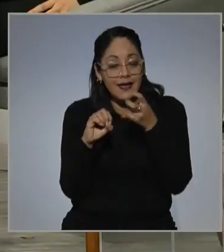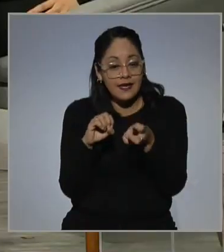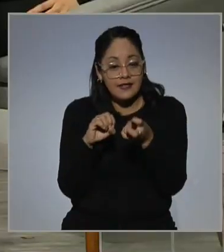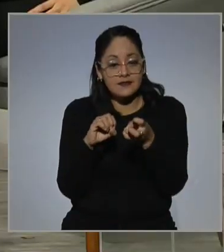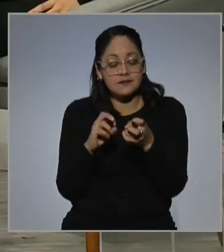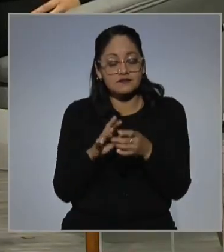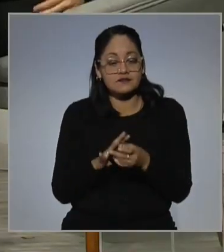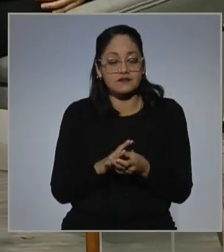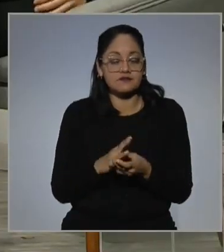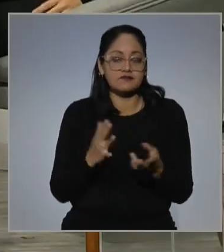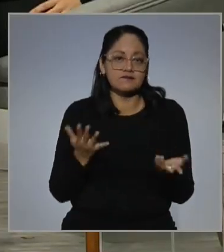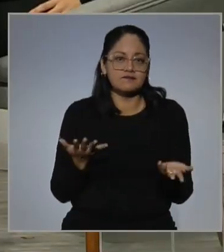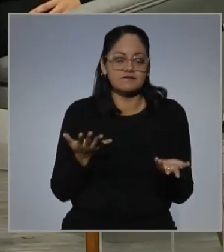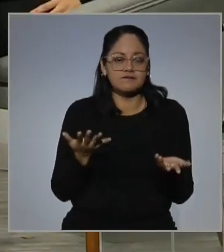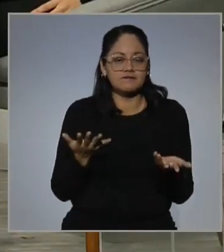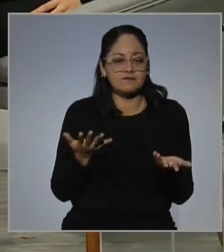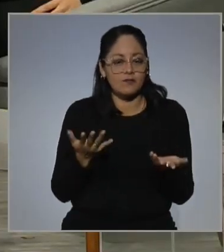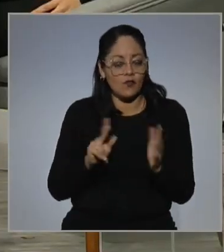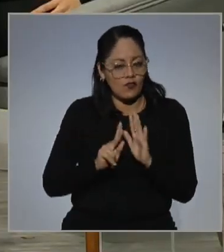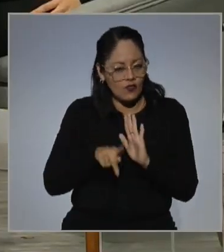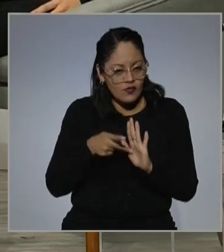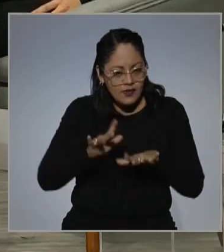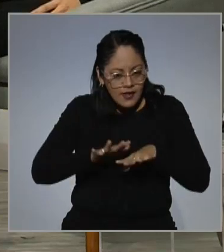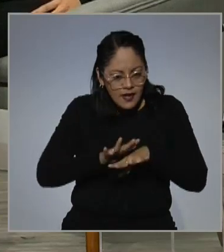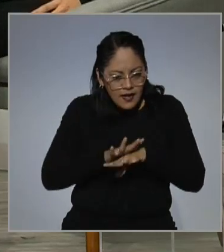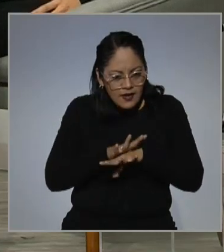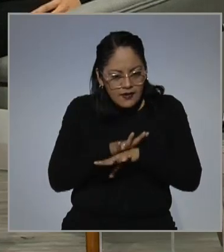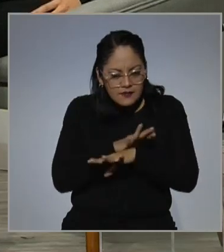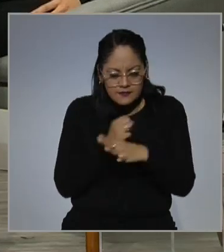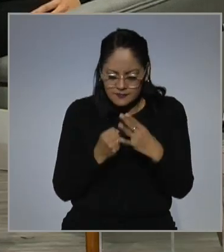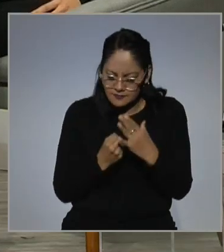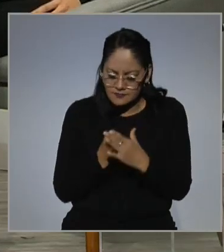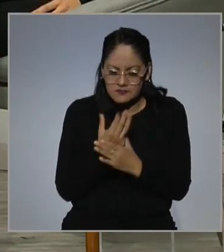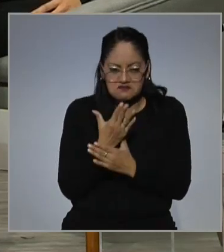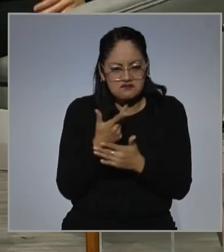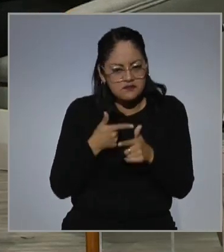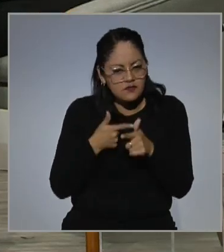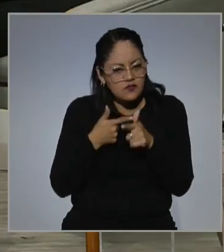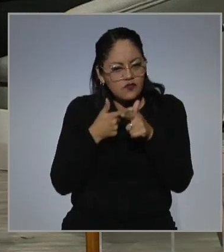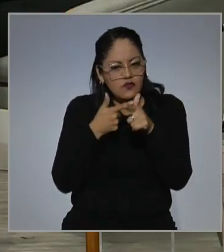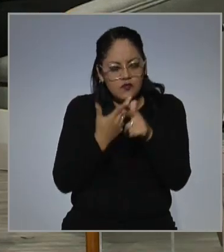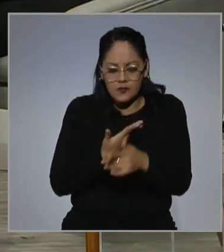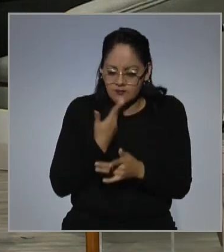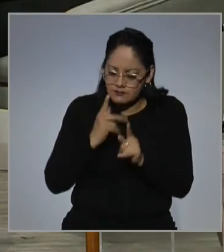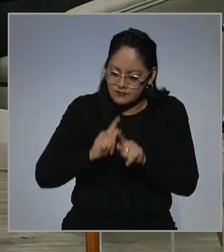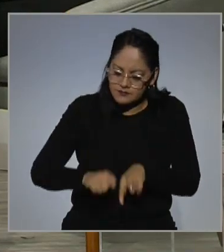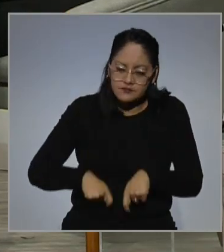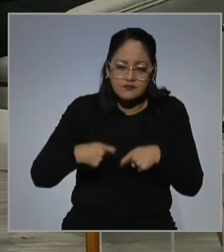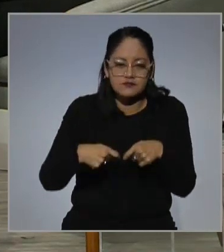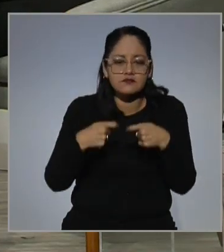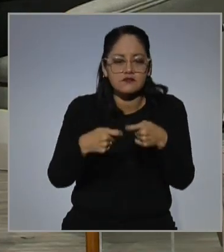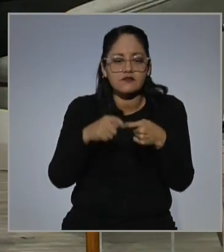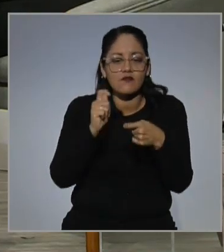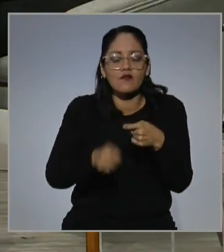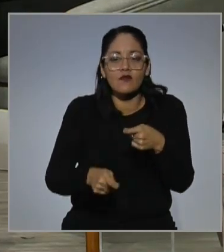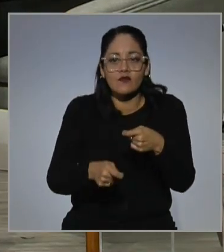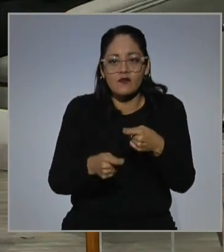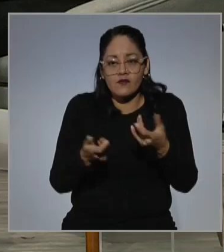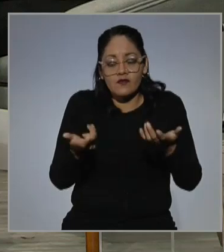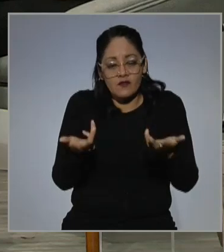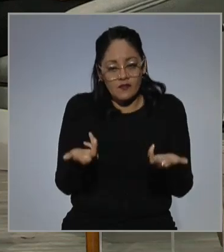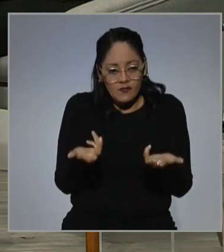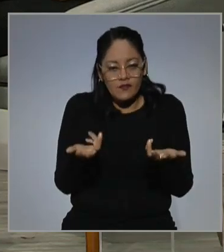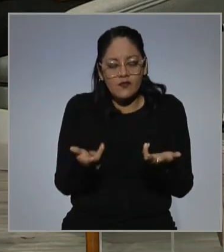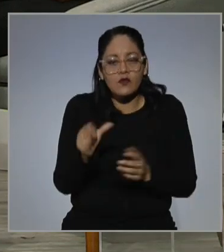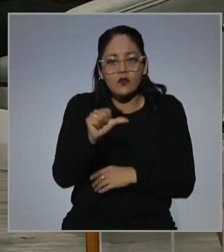capacidad de renovar también permanentemente las tradiciones hace que